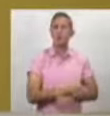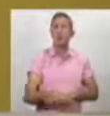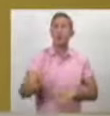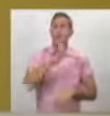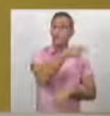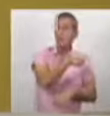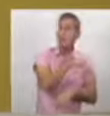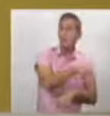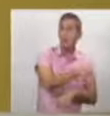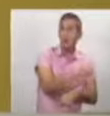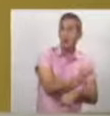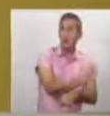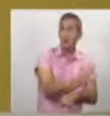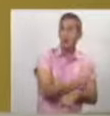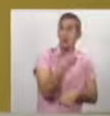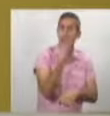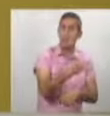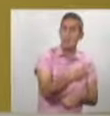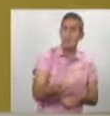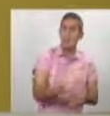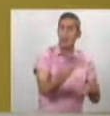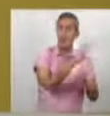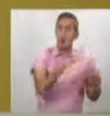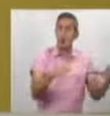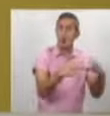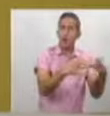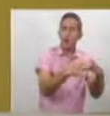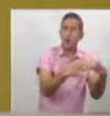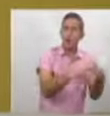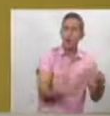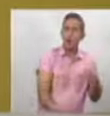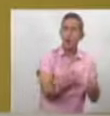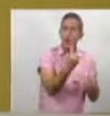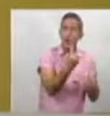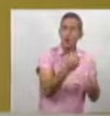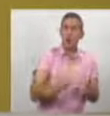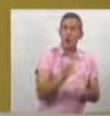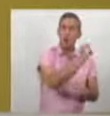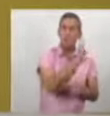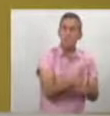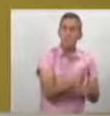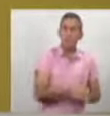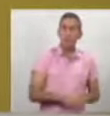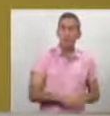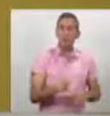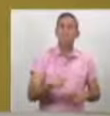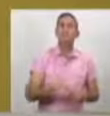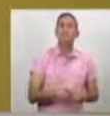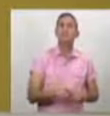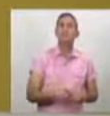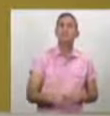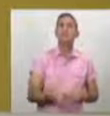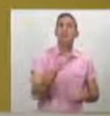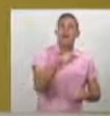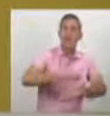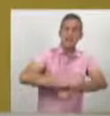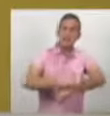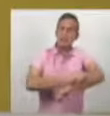célula procariota la encontramos en organismos únicamente unicelulares, y es el caso de las